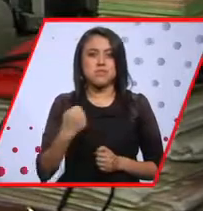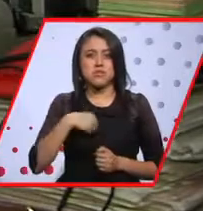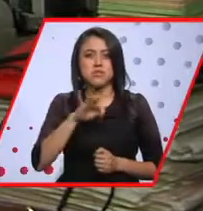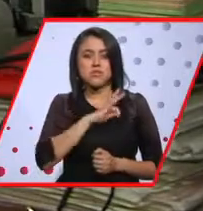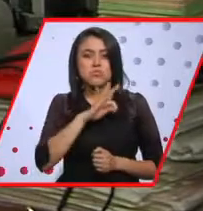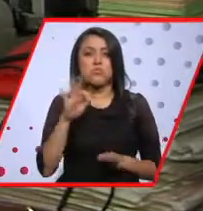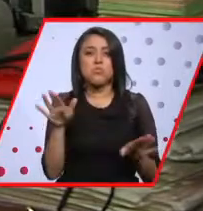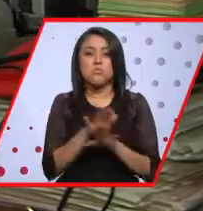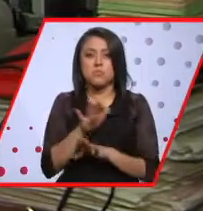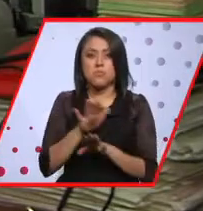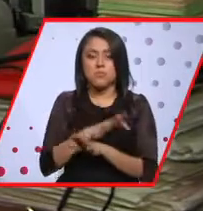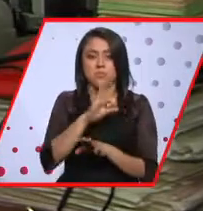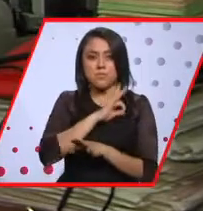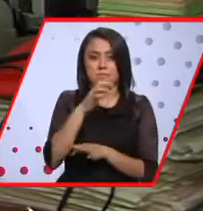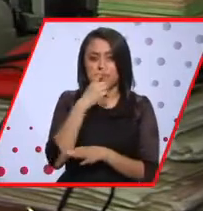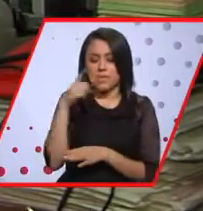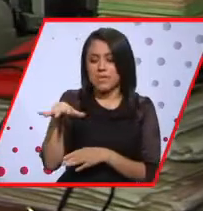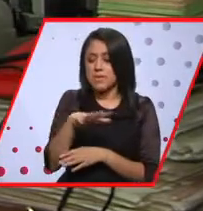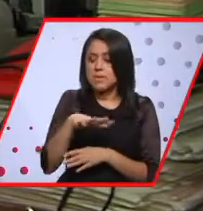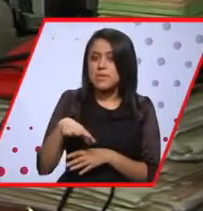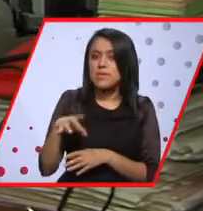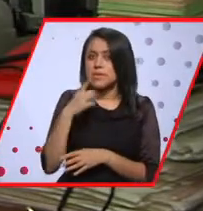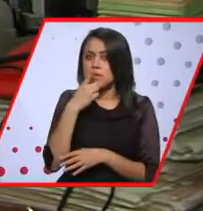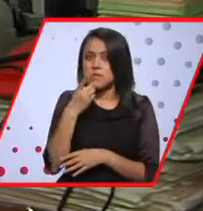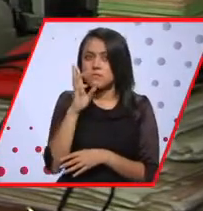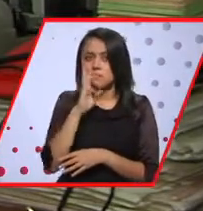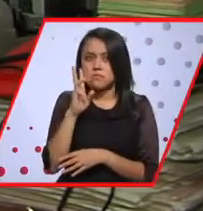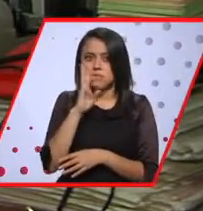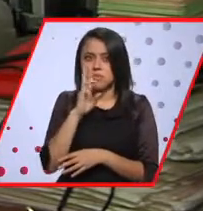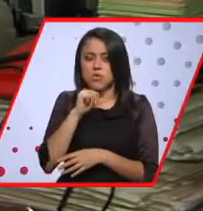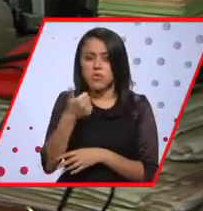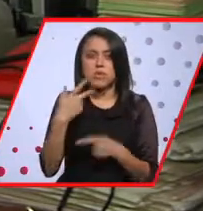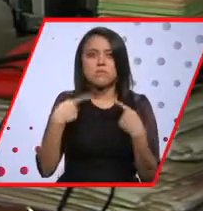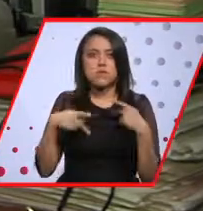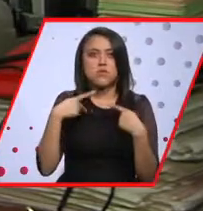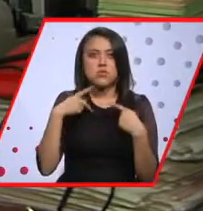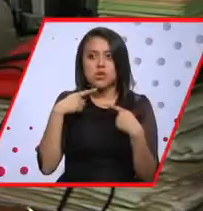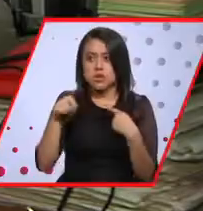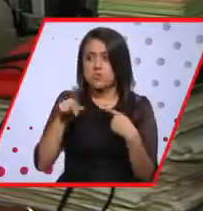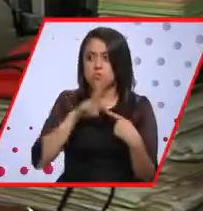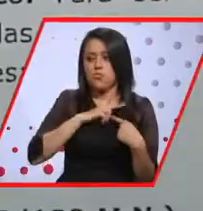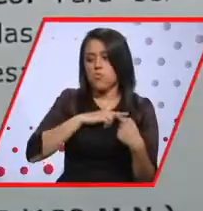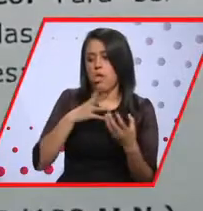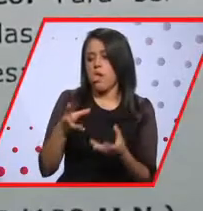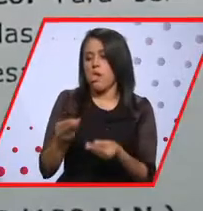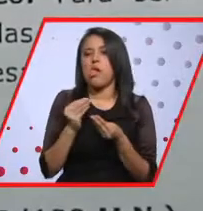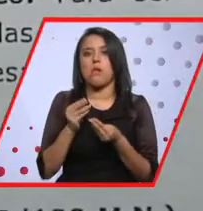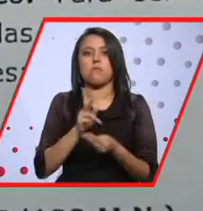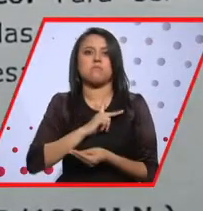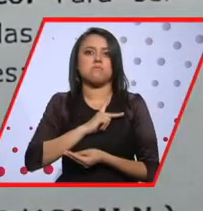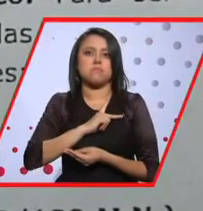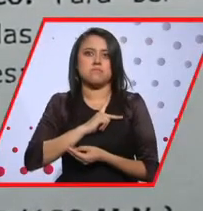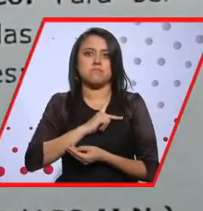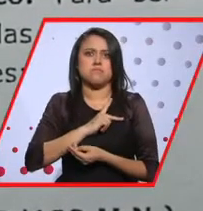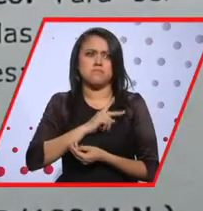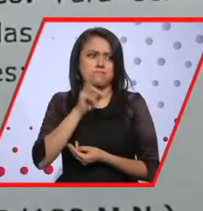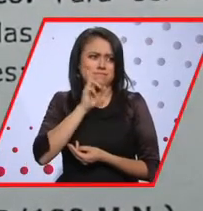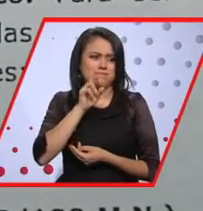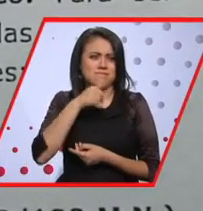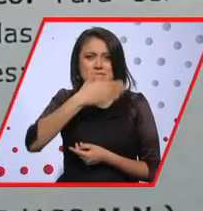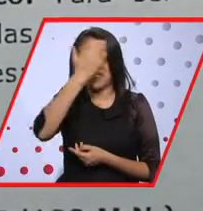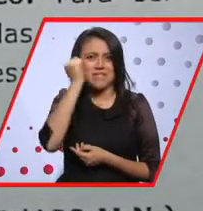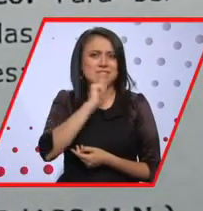renovando la situación, nos damos cuenta de que se lo habían adjudicado terceras personas, las cuales